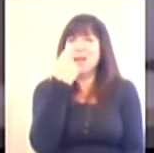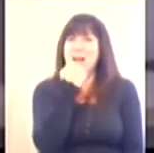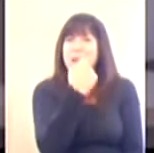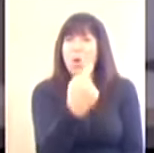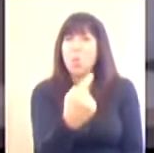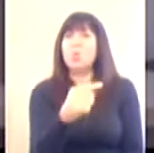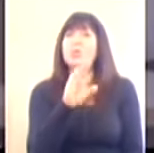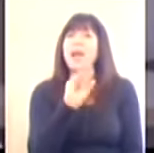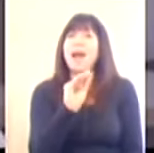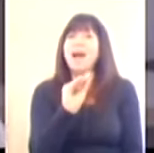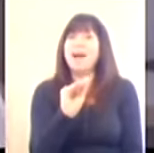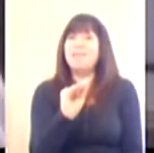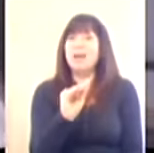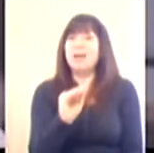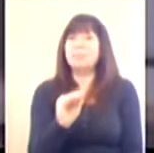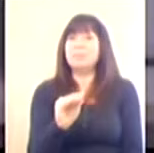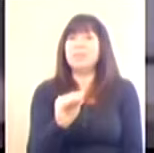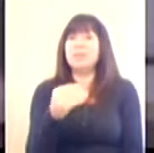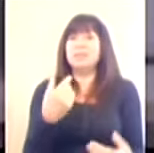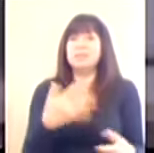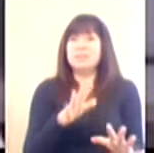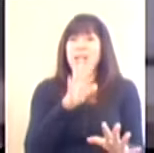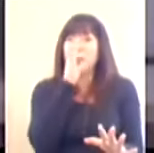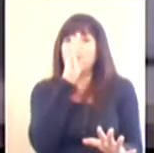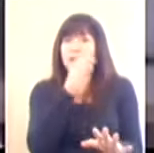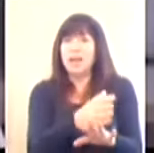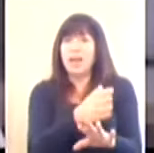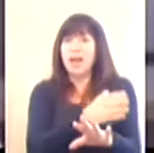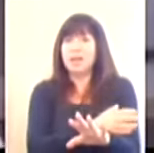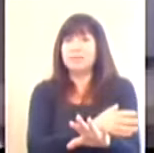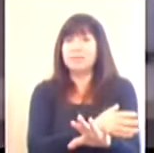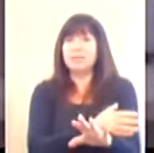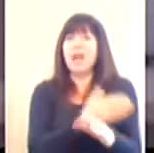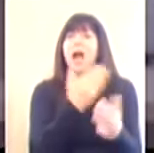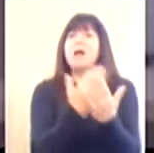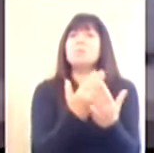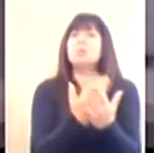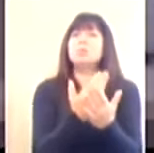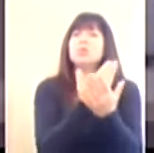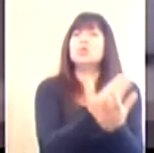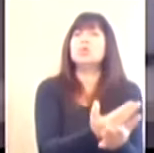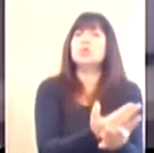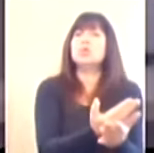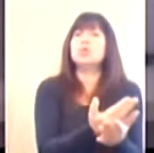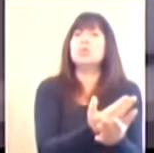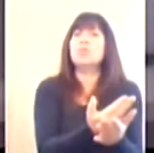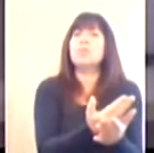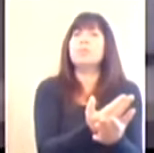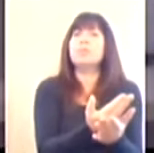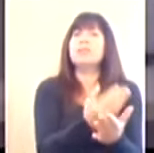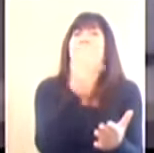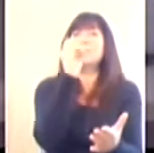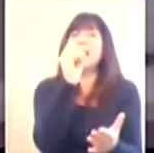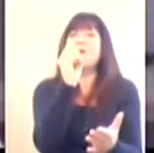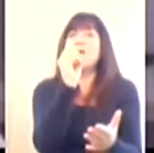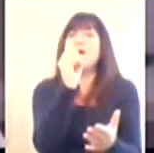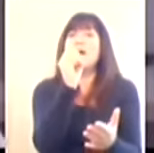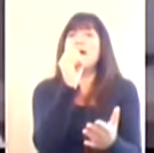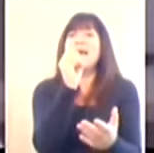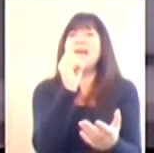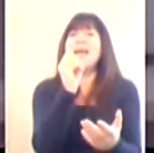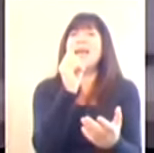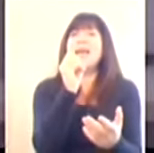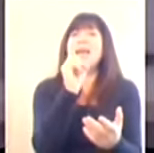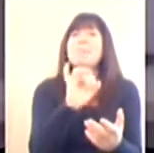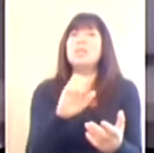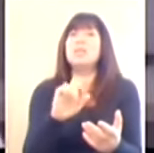habla sobre, yo lo mencioné a propósito de la carga bajo cero emisiones, que tiene que ver con el hidrógeno verde. Y voy